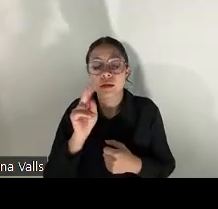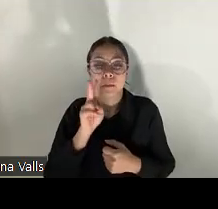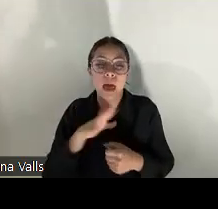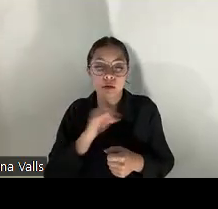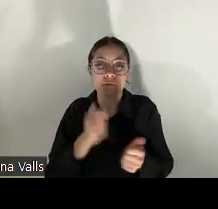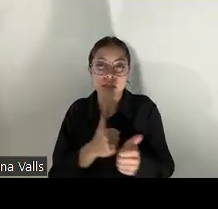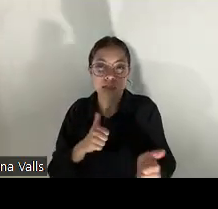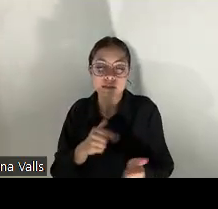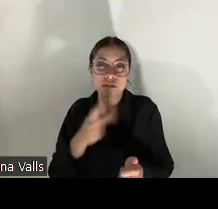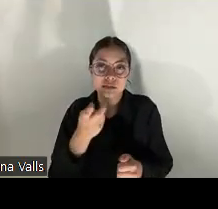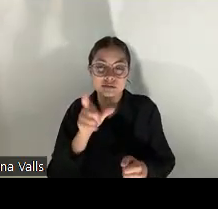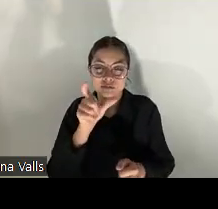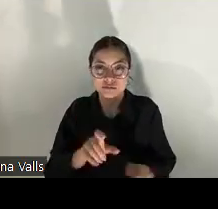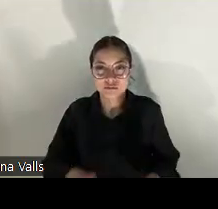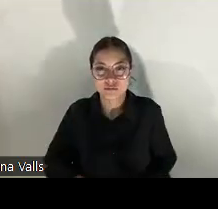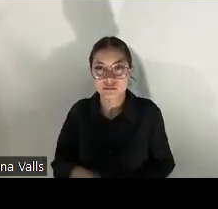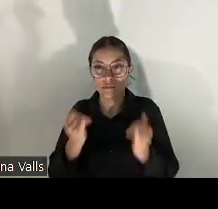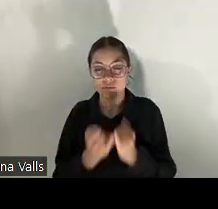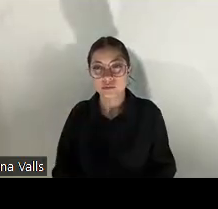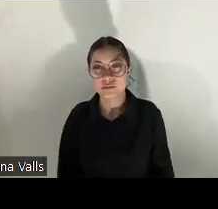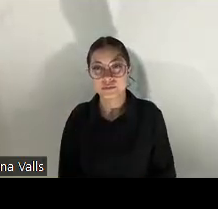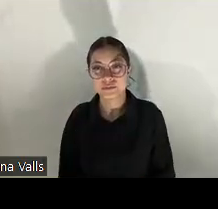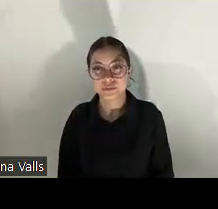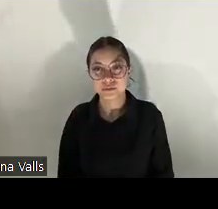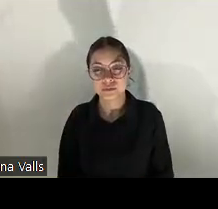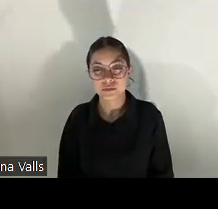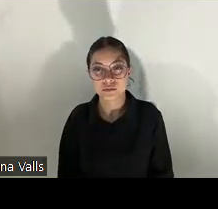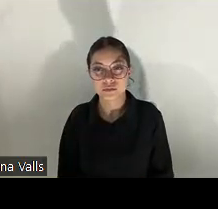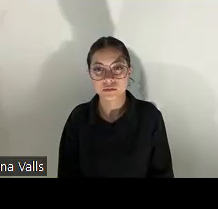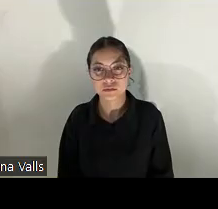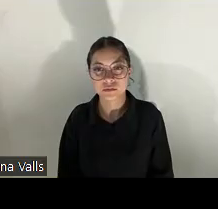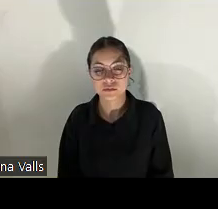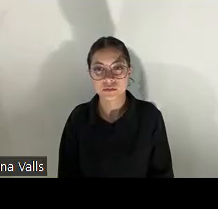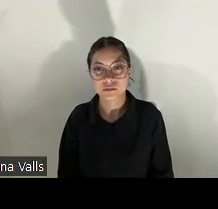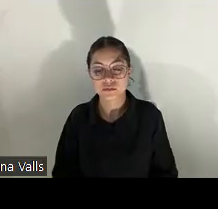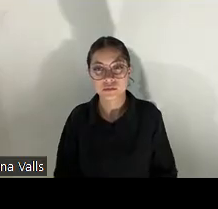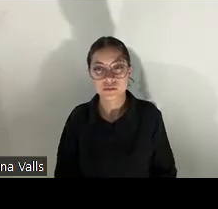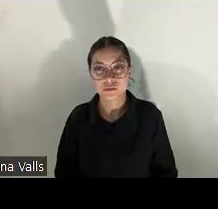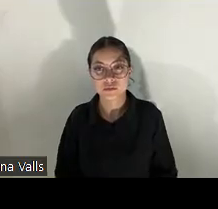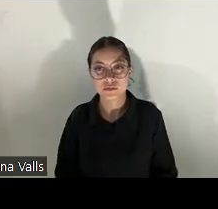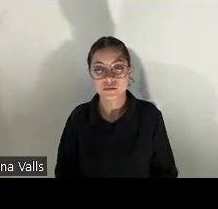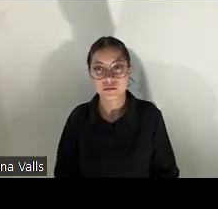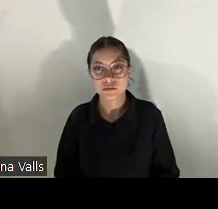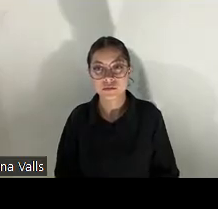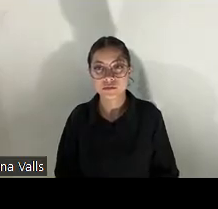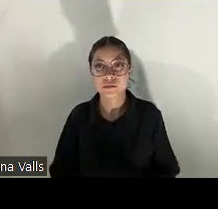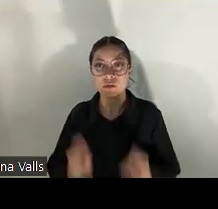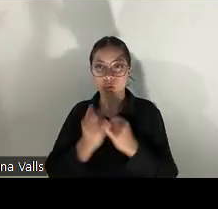presentando estas conductas, también es un signo de alarma. La maniobra de cuerpo sobre cuerpo también nos ayuda mucho.